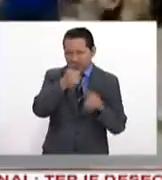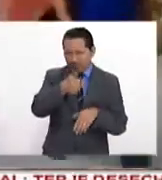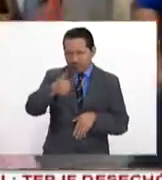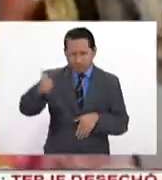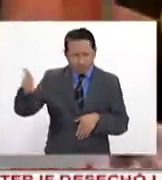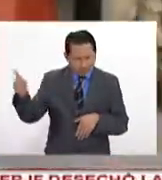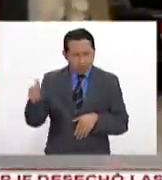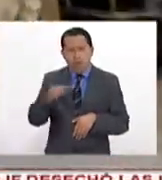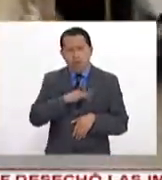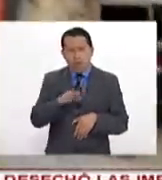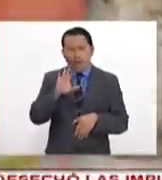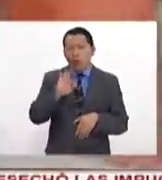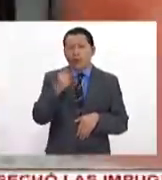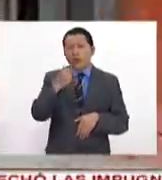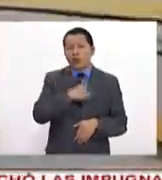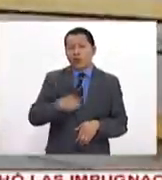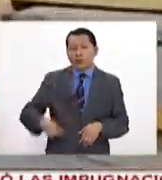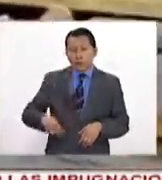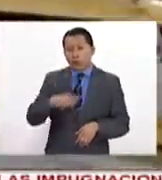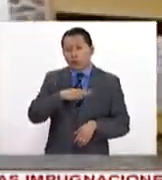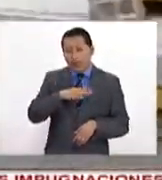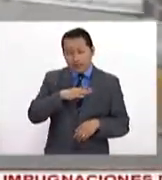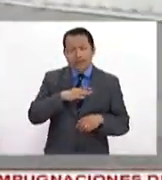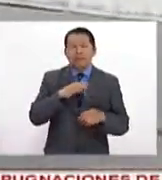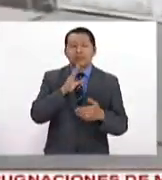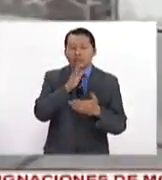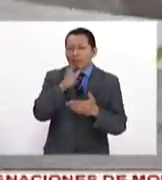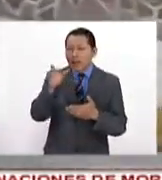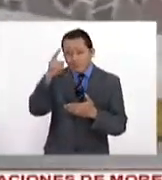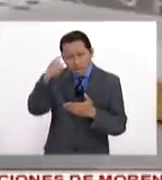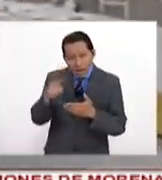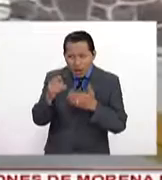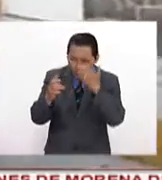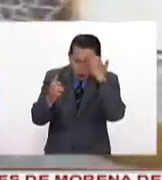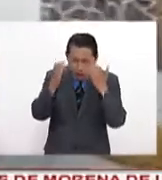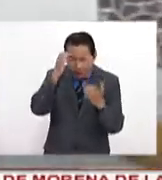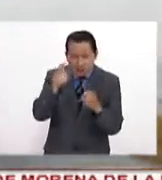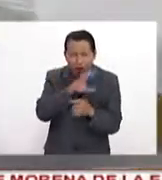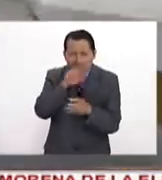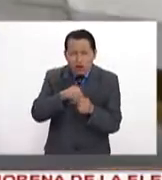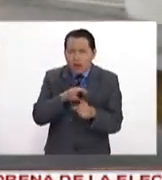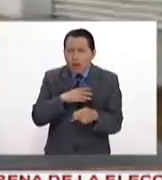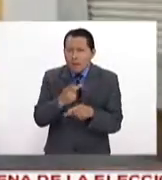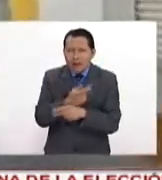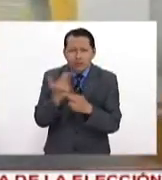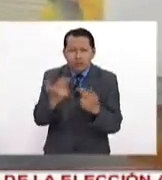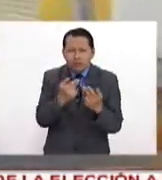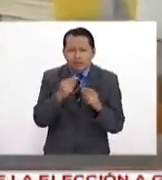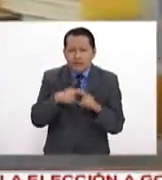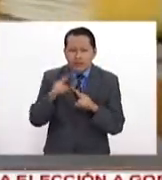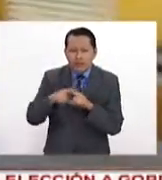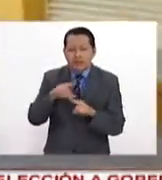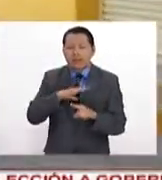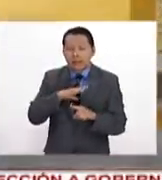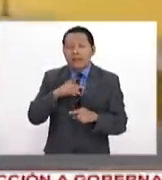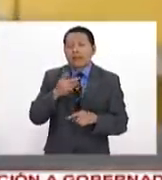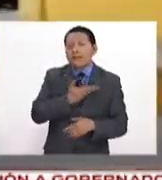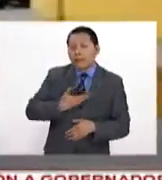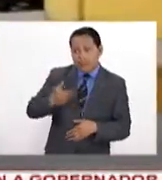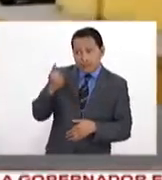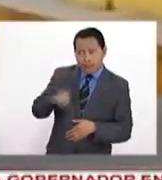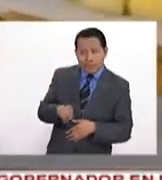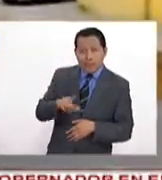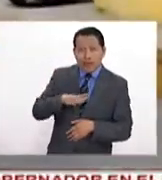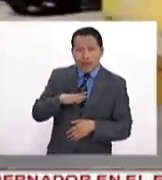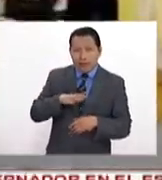en los 41 municipios afectados para conocer la evaluación de daños. Puntualizó que por instrucción del presidente, brigadas de